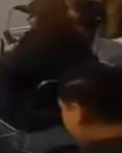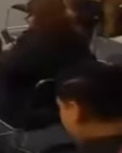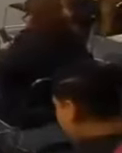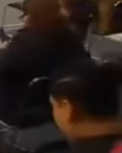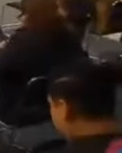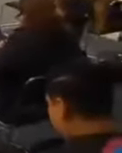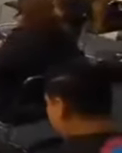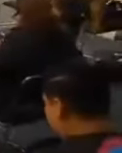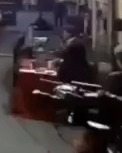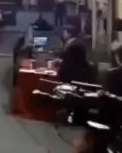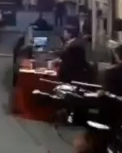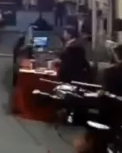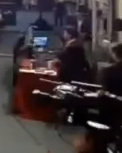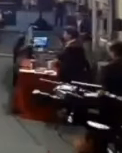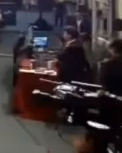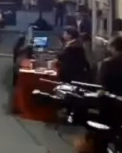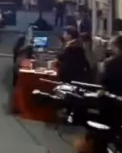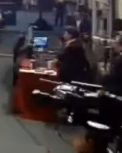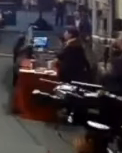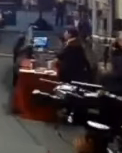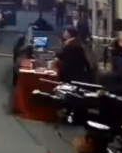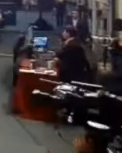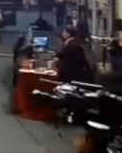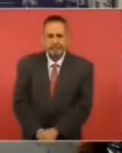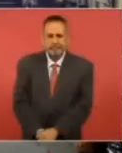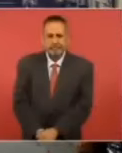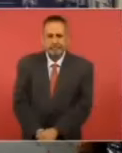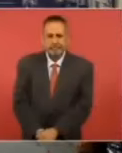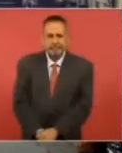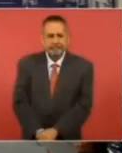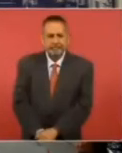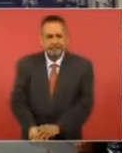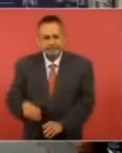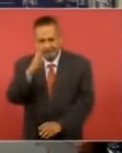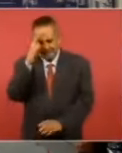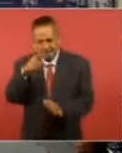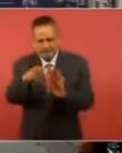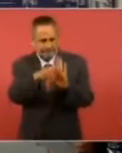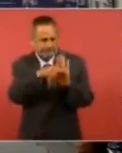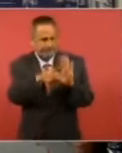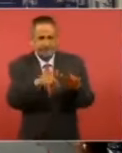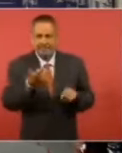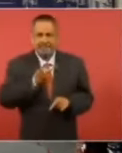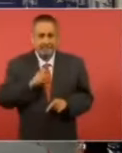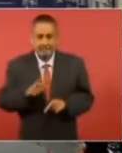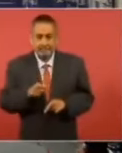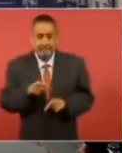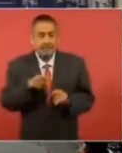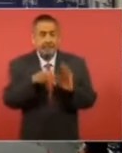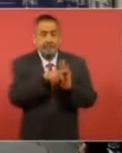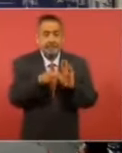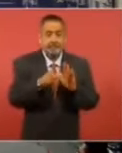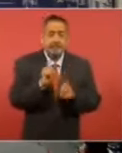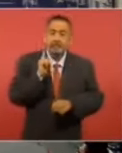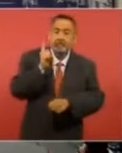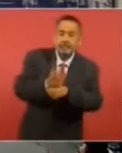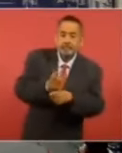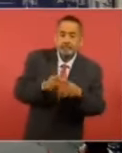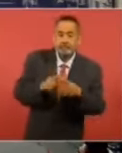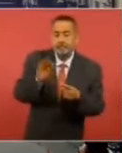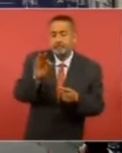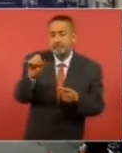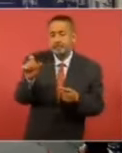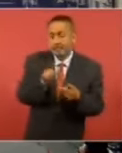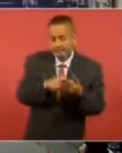Sobre las clases de periodismo del presidente López Obrador, hay que decir que ni Calderón ni Peña usaron esas artimañas para intentar silenciar a la